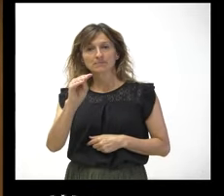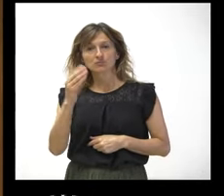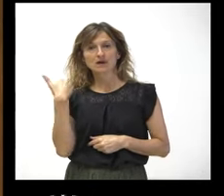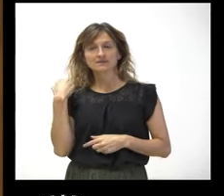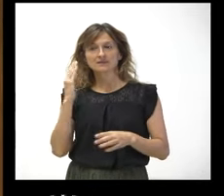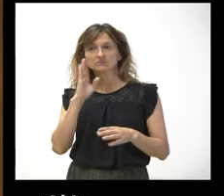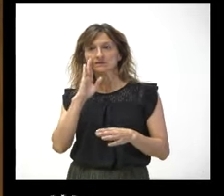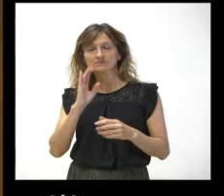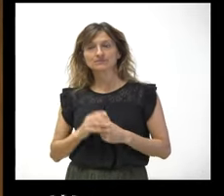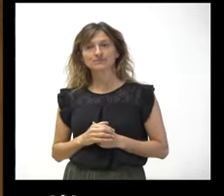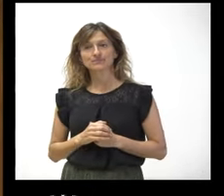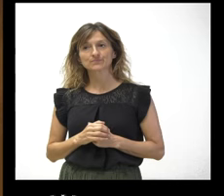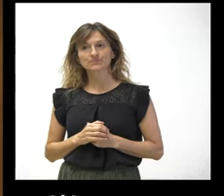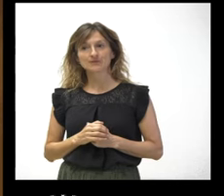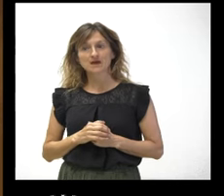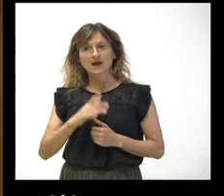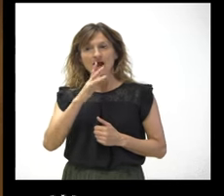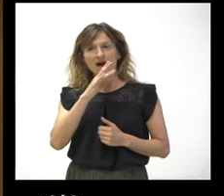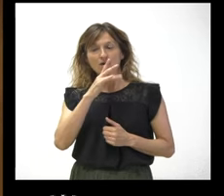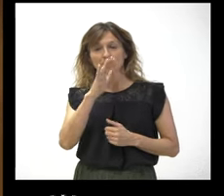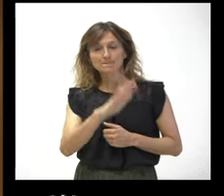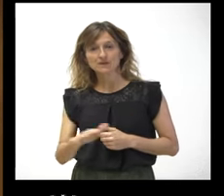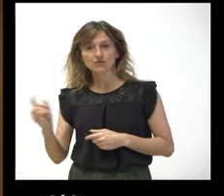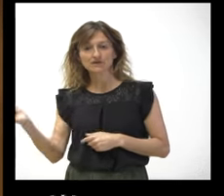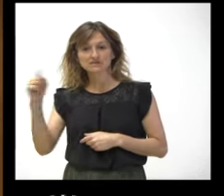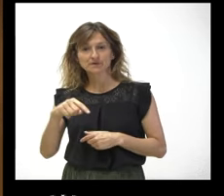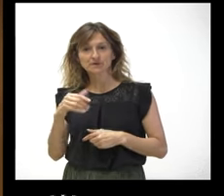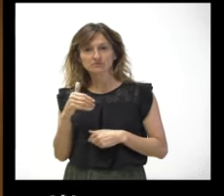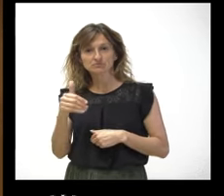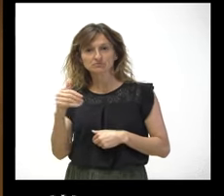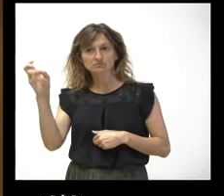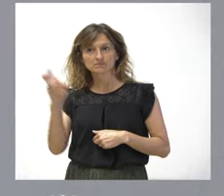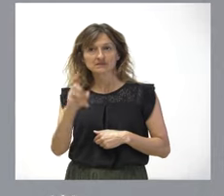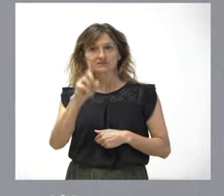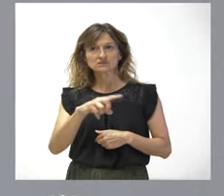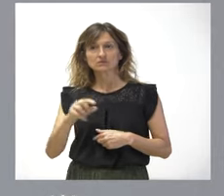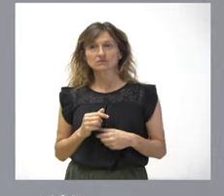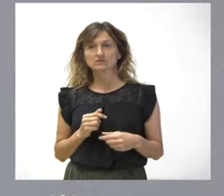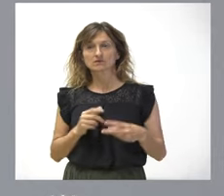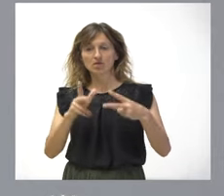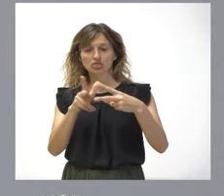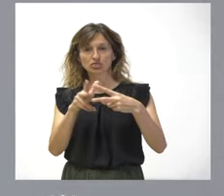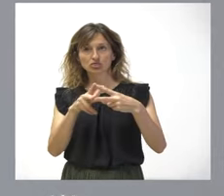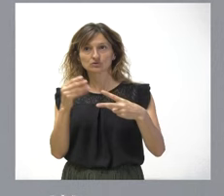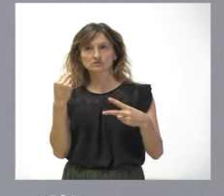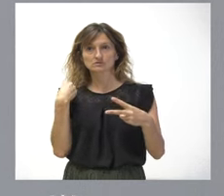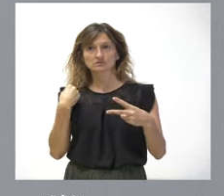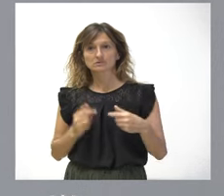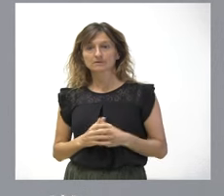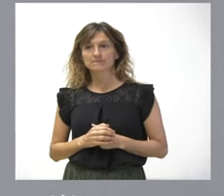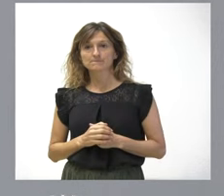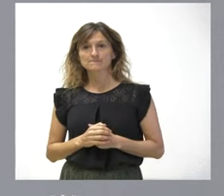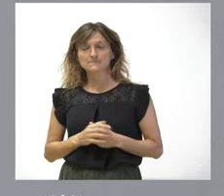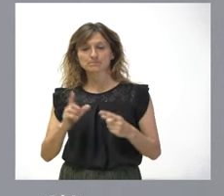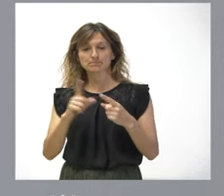podía confirmar que ahora mismo a día de hoy están llegando menores o si está previsto que lleguen en los próximos días Sí las dos preguntas que usted manifiesta lo primero la